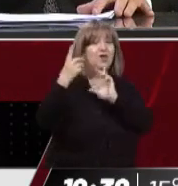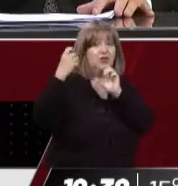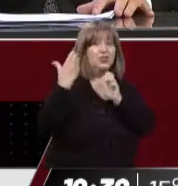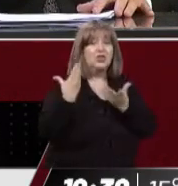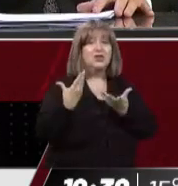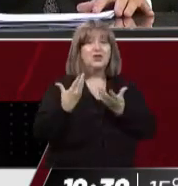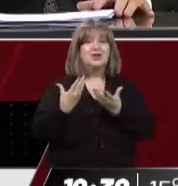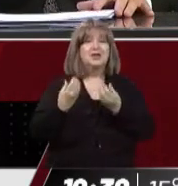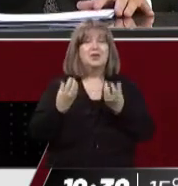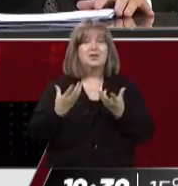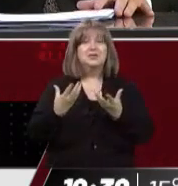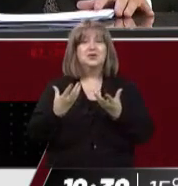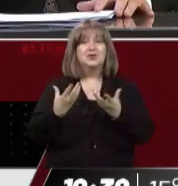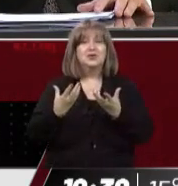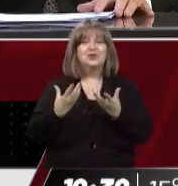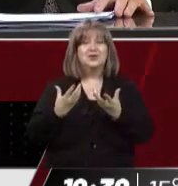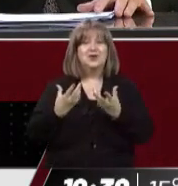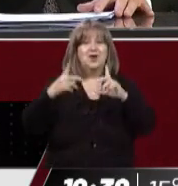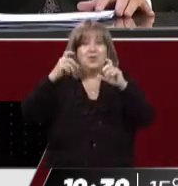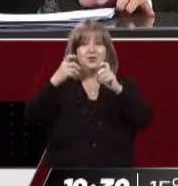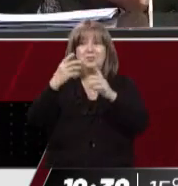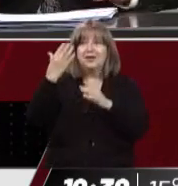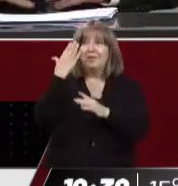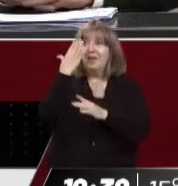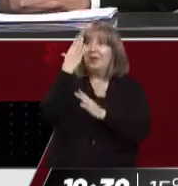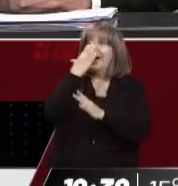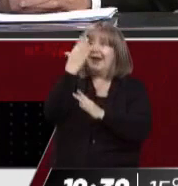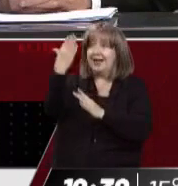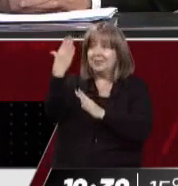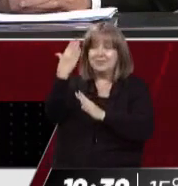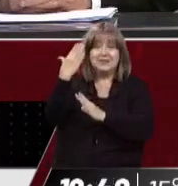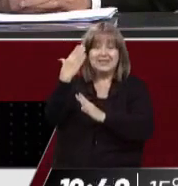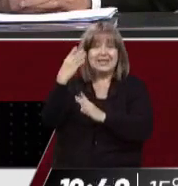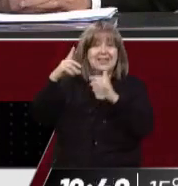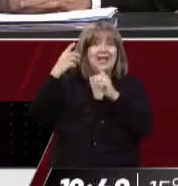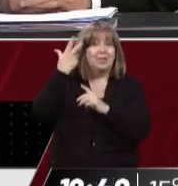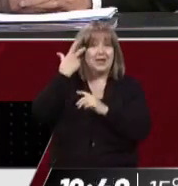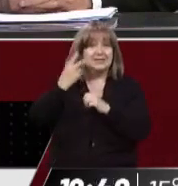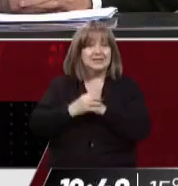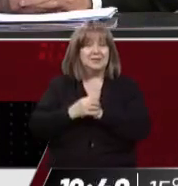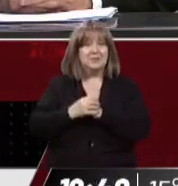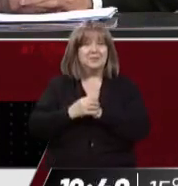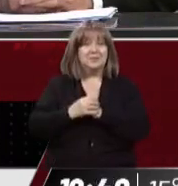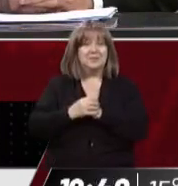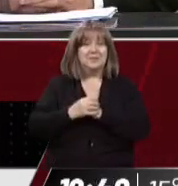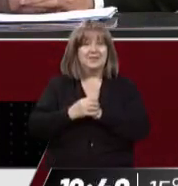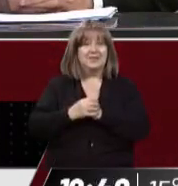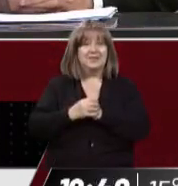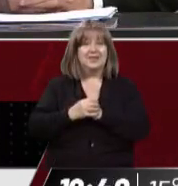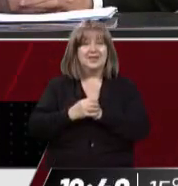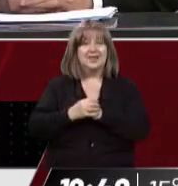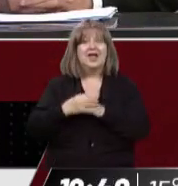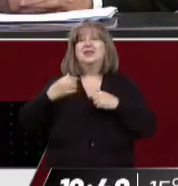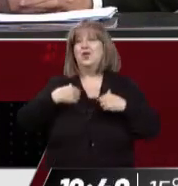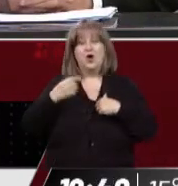esa captura? ¿Qué pasó en ese momento cuando lo tenías ahí a Messi, que se ve? En realidad no fue una foto. Yo